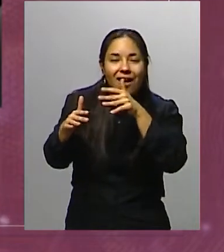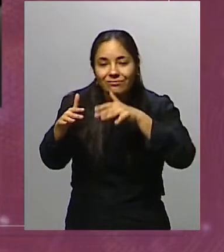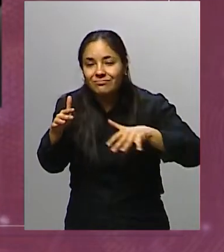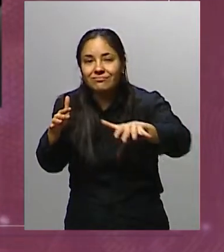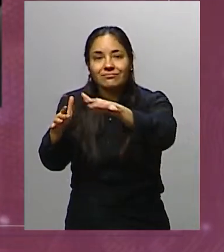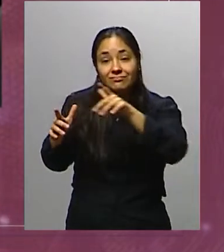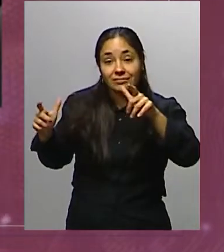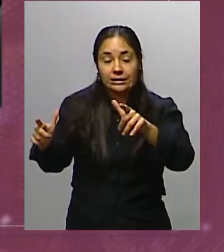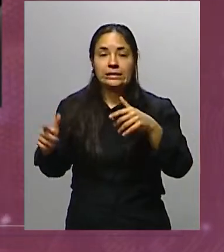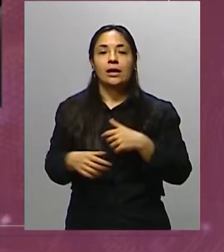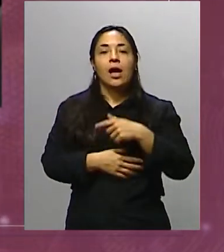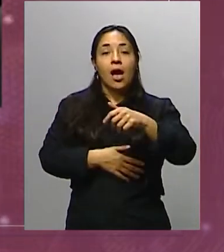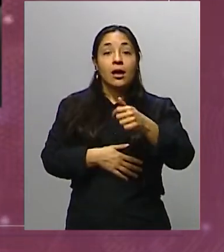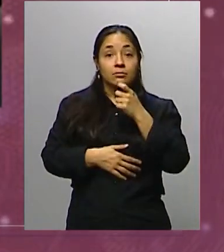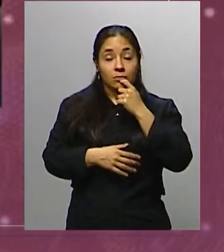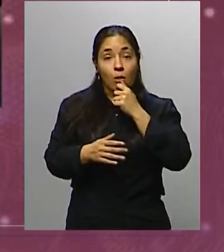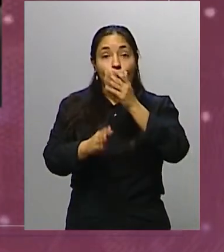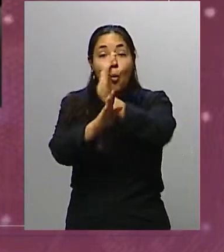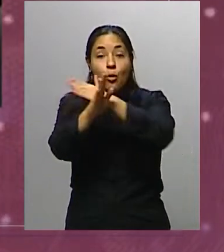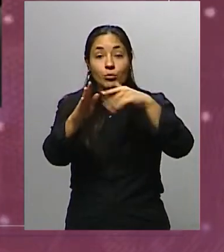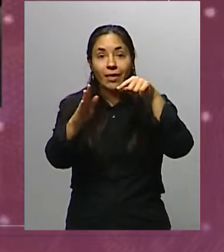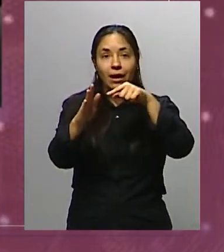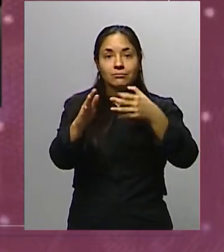humedal hace que el agua se mantenga